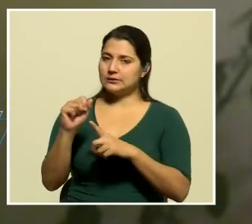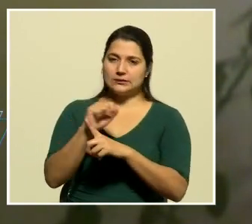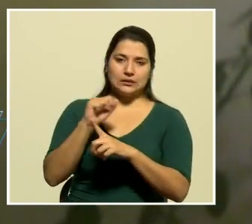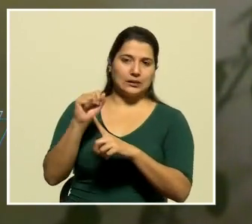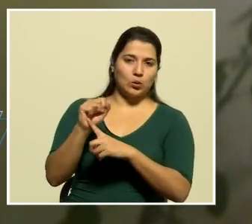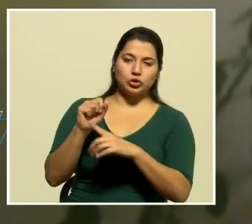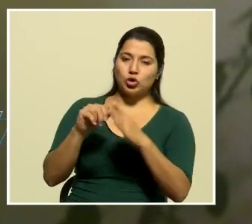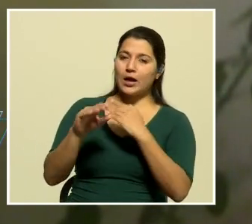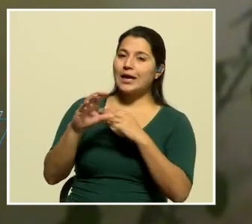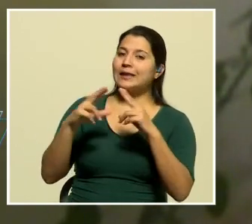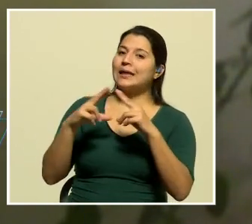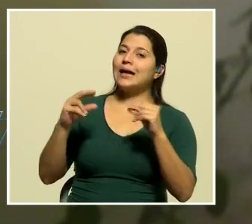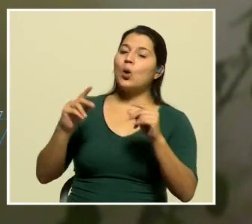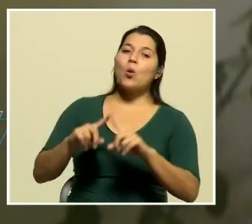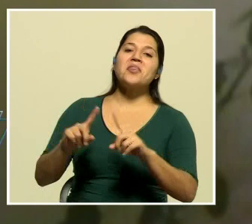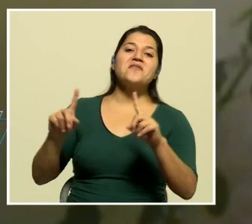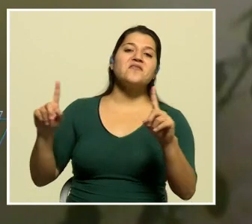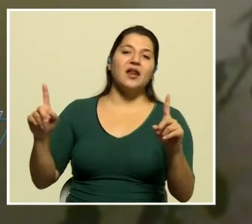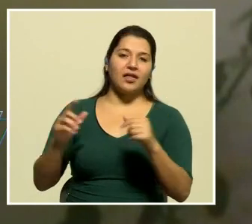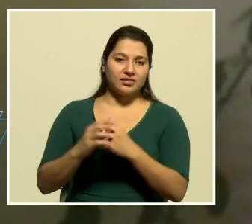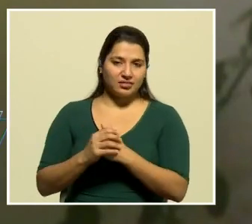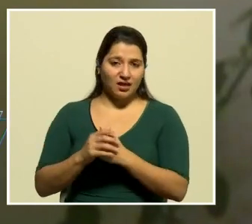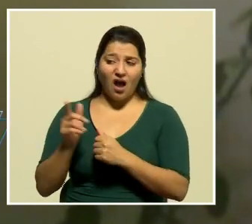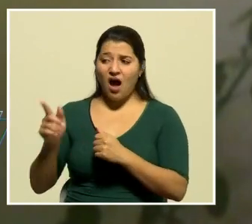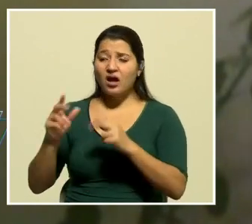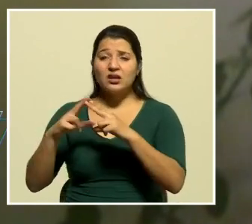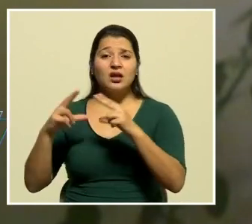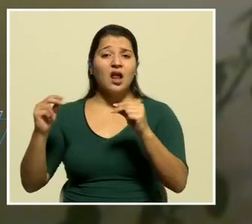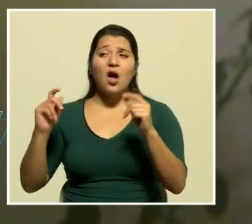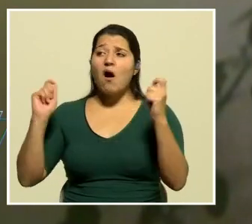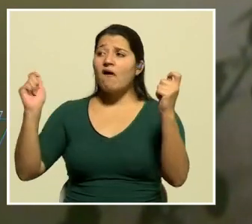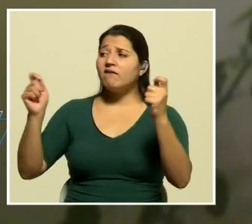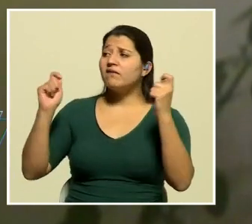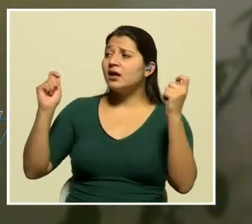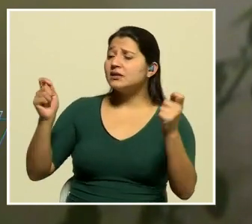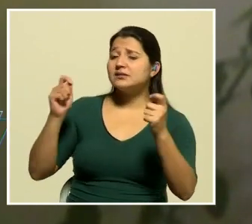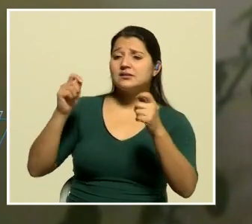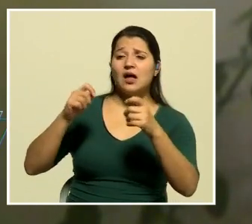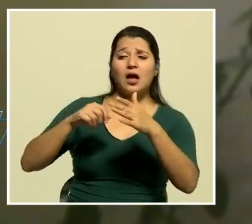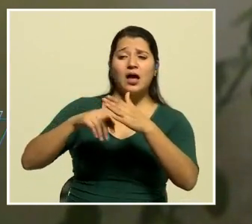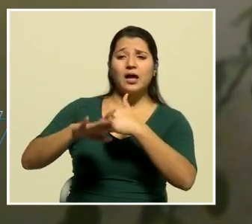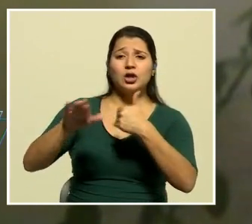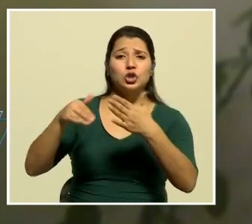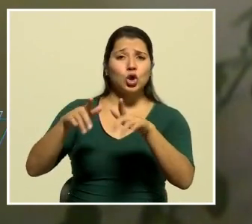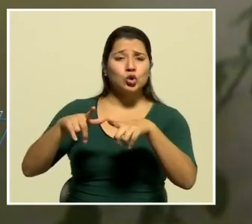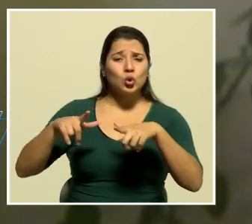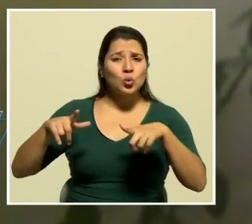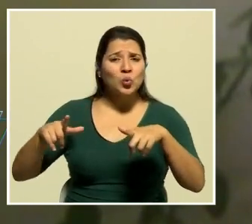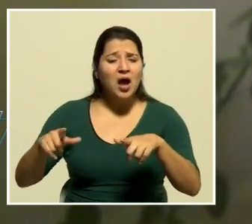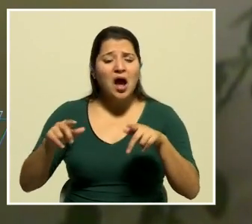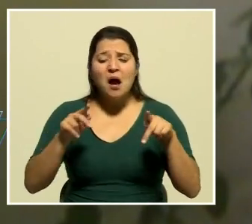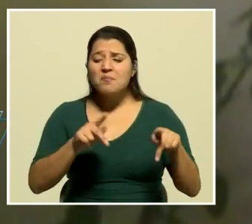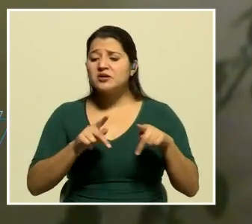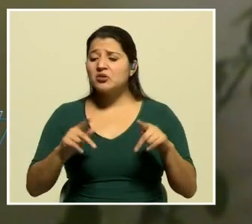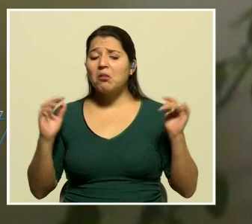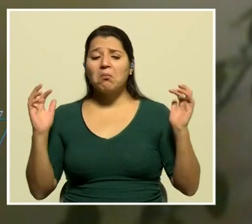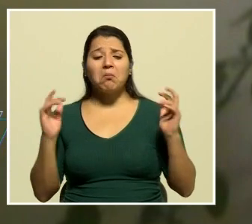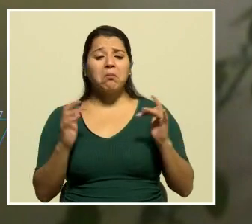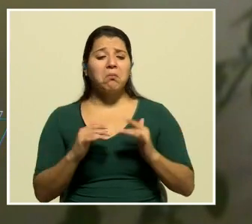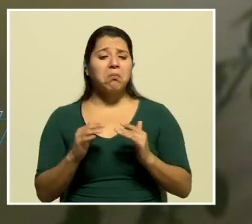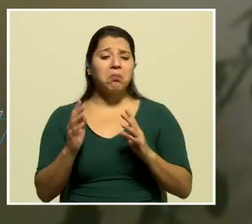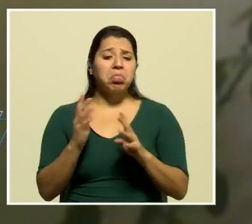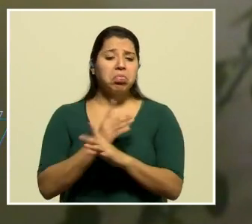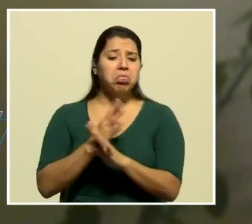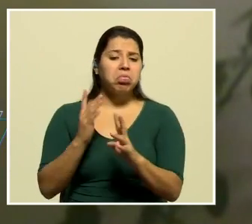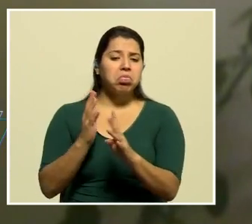ellos están viendo acá, que había festivales por todo lado, que las personas se reúnen y hay, digamos que un